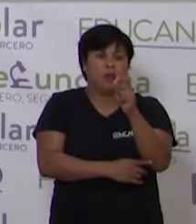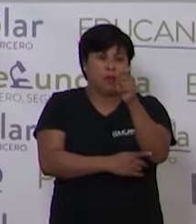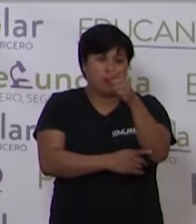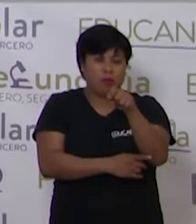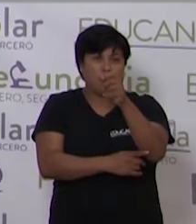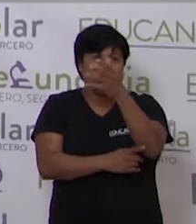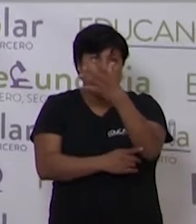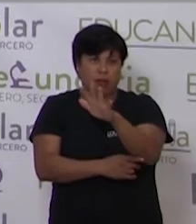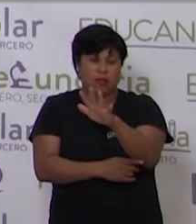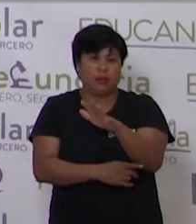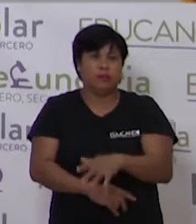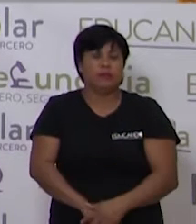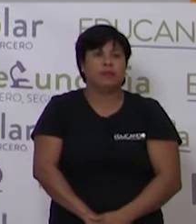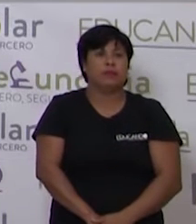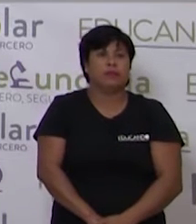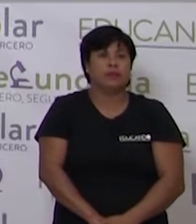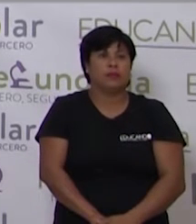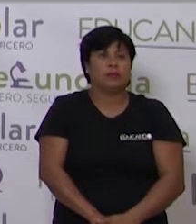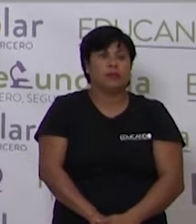1,10.